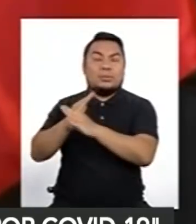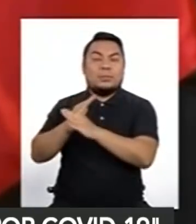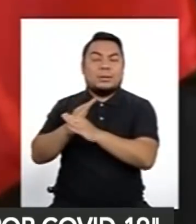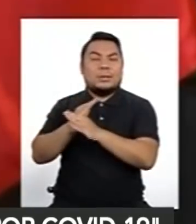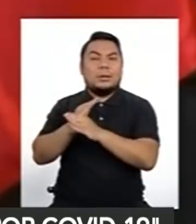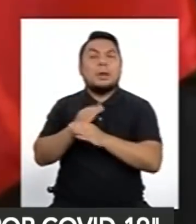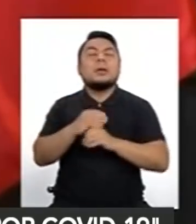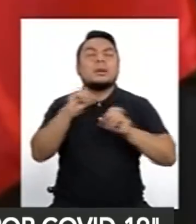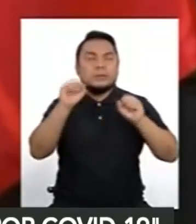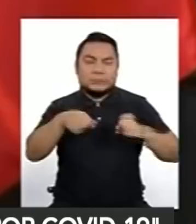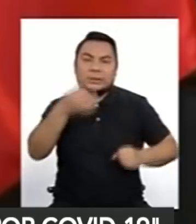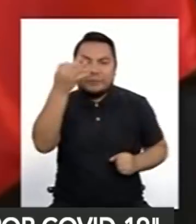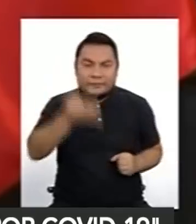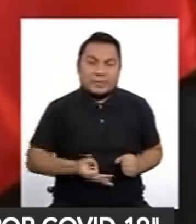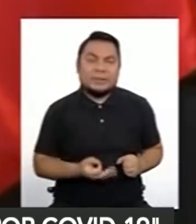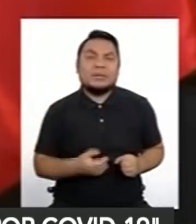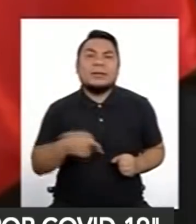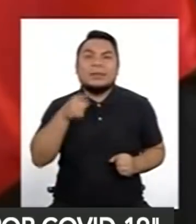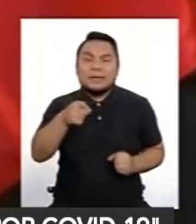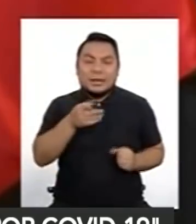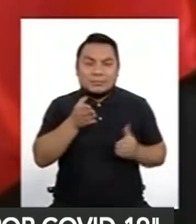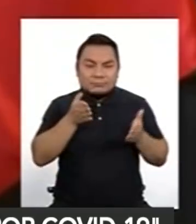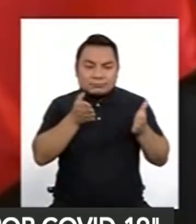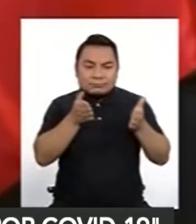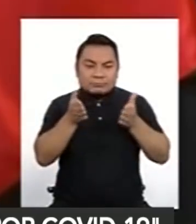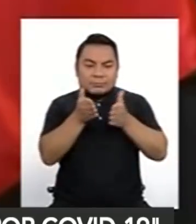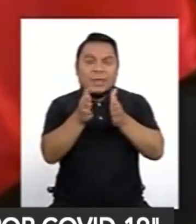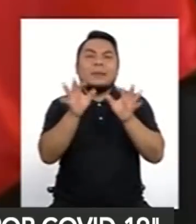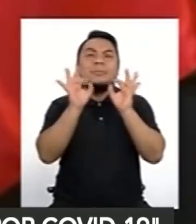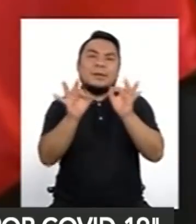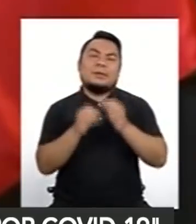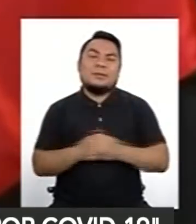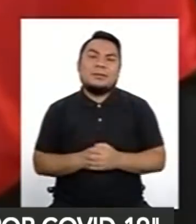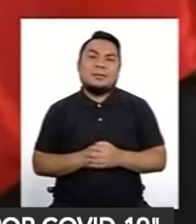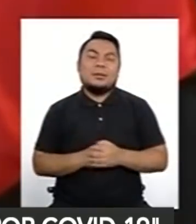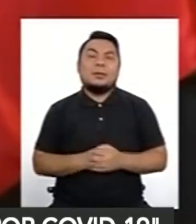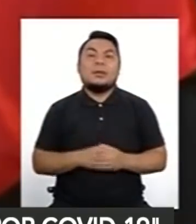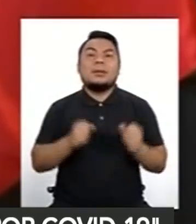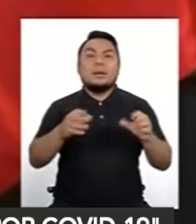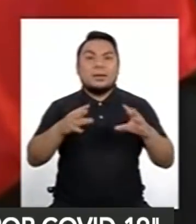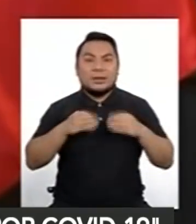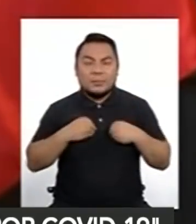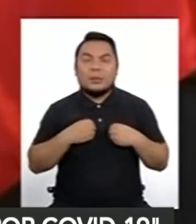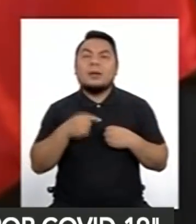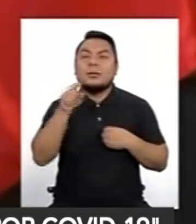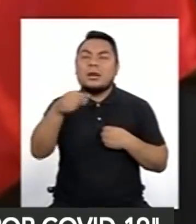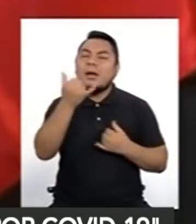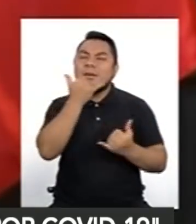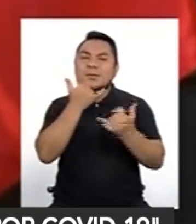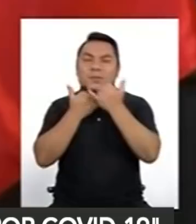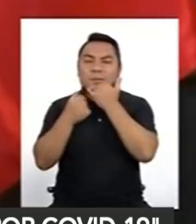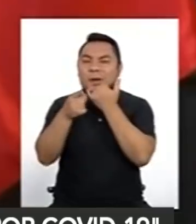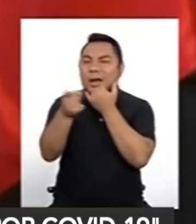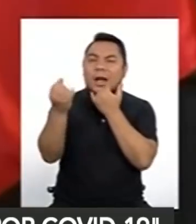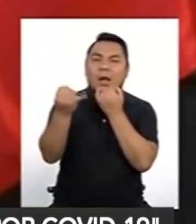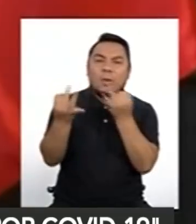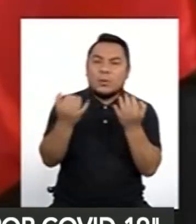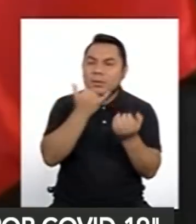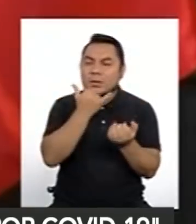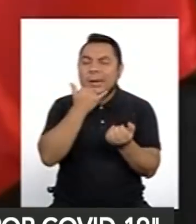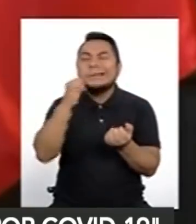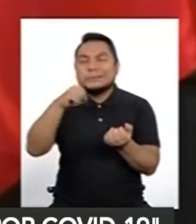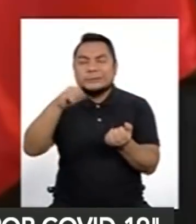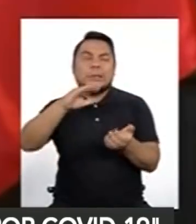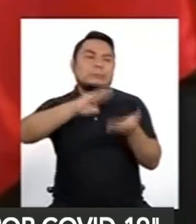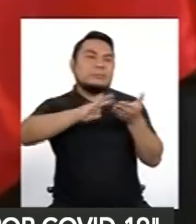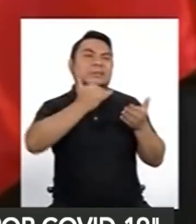seguridad que estamos en el camino correcto, reconociendo errores. Obviamente,